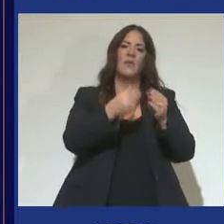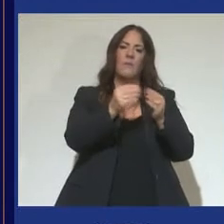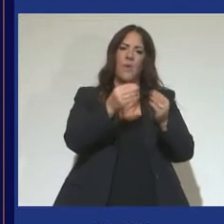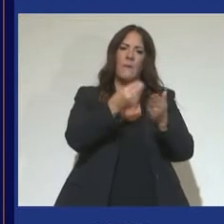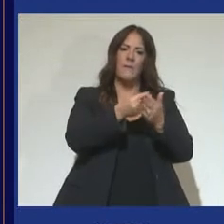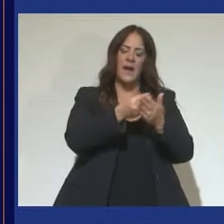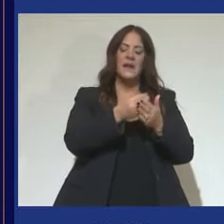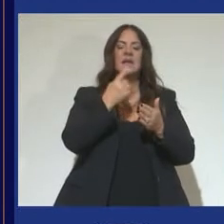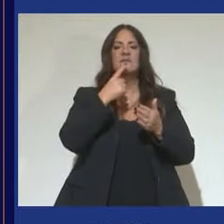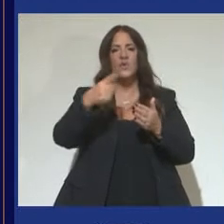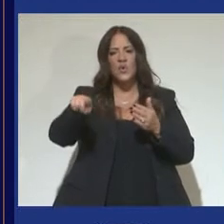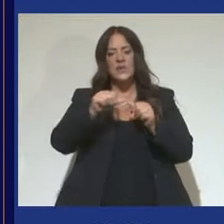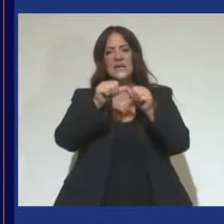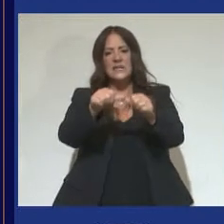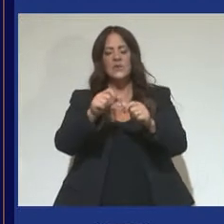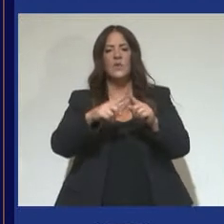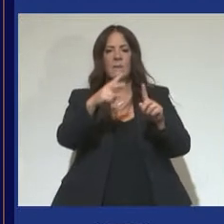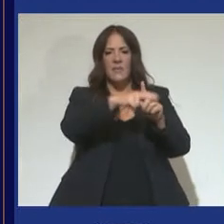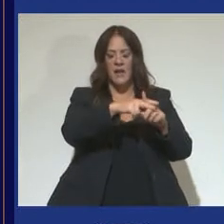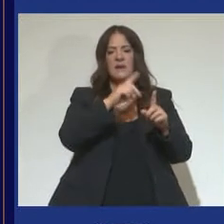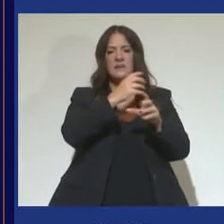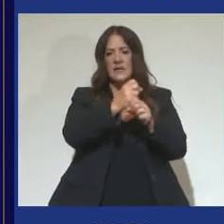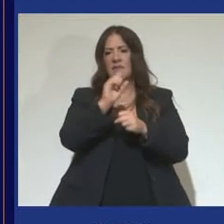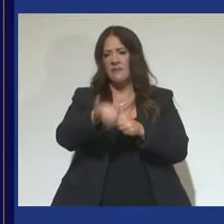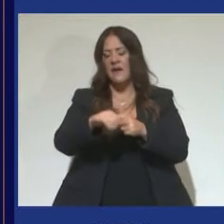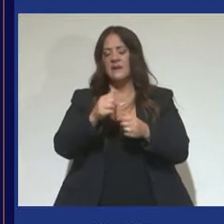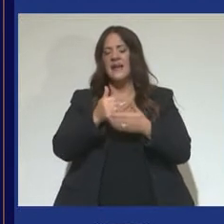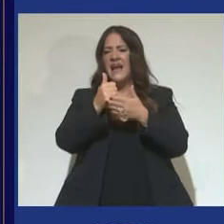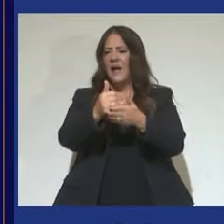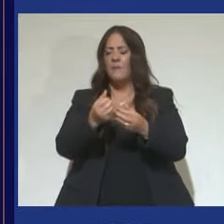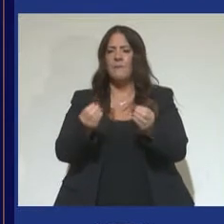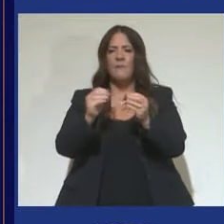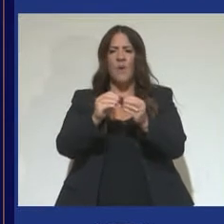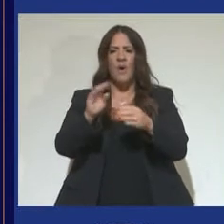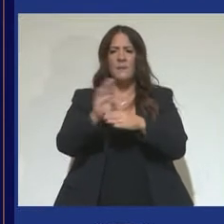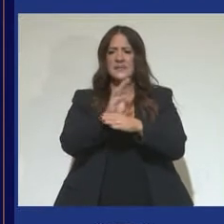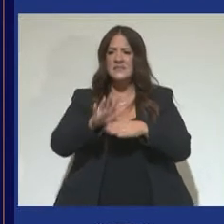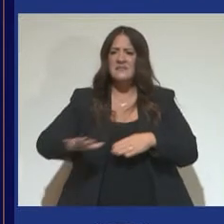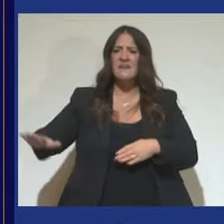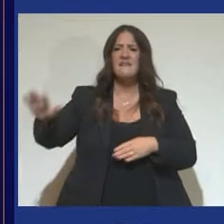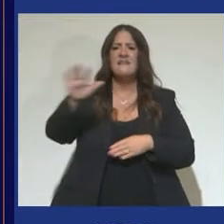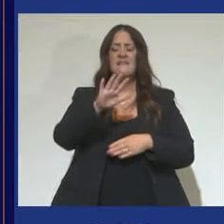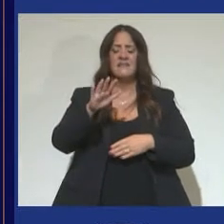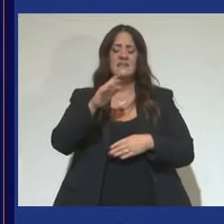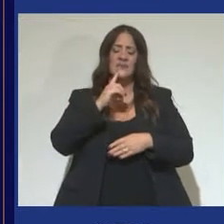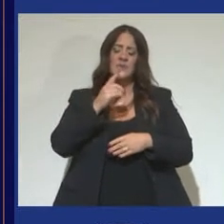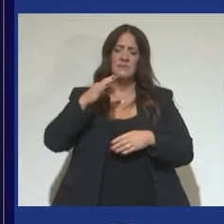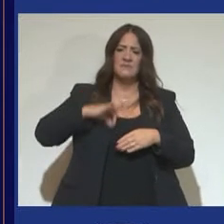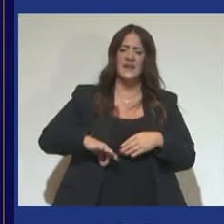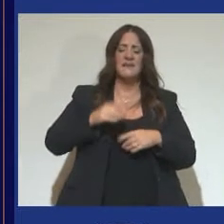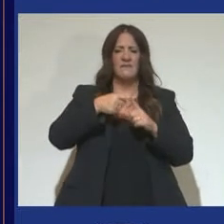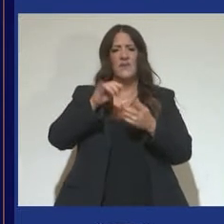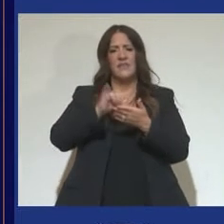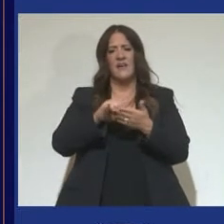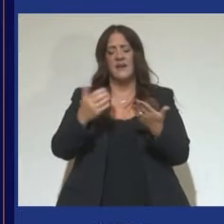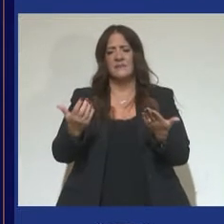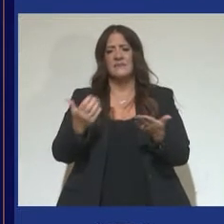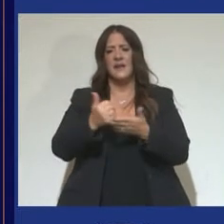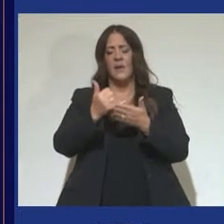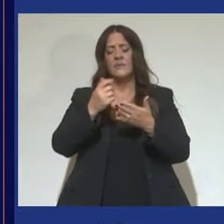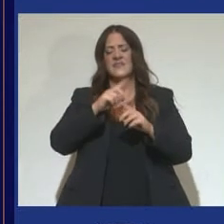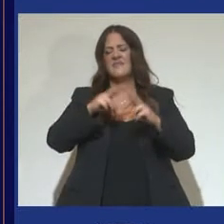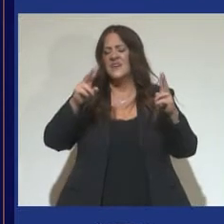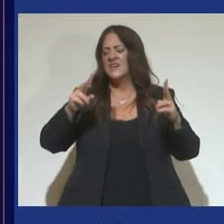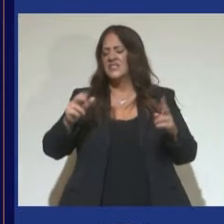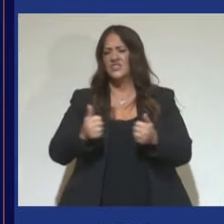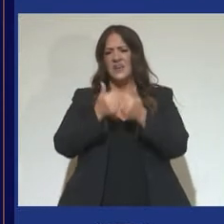pueden recibir un poco más de mil millones de dólares en cuanto a estos premios para ayudar a pequeñas empresas en este momento de